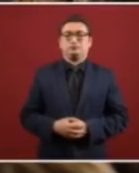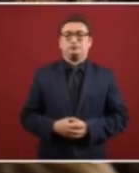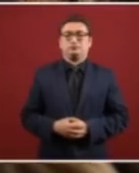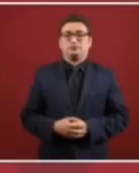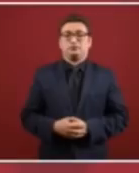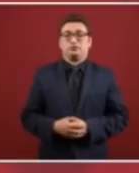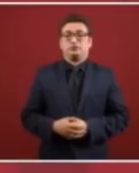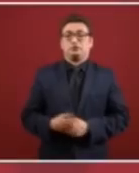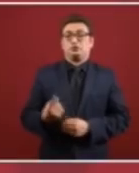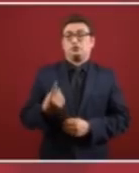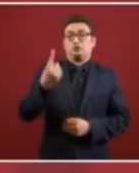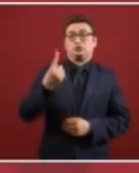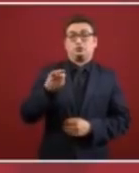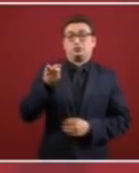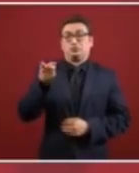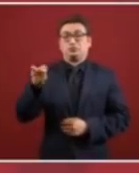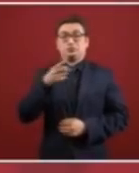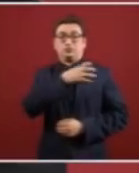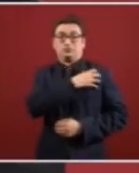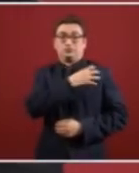general del gobierno de Calderón,